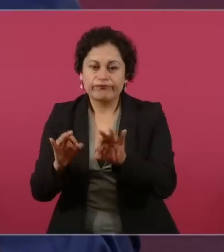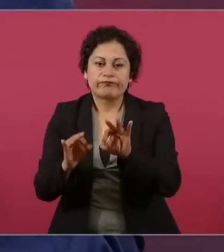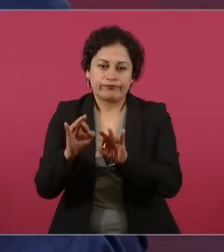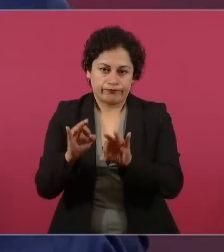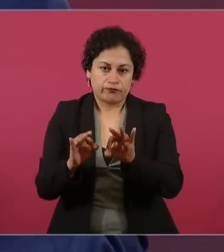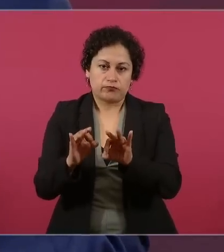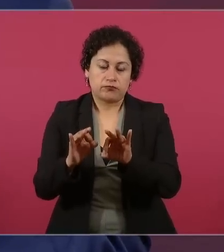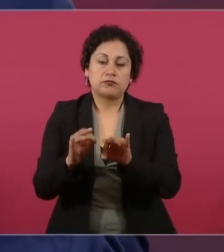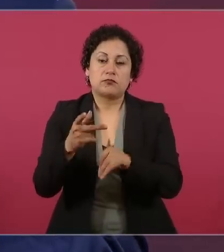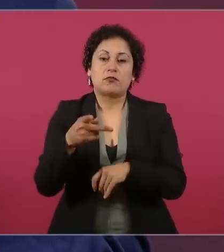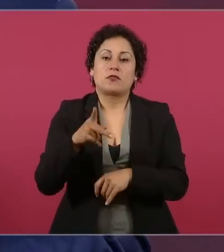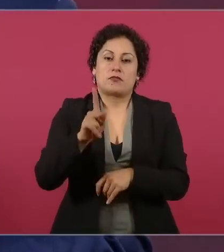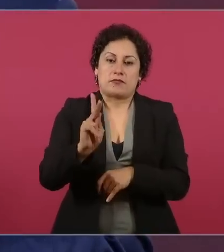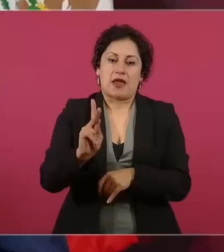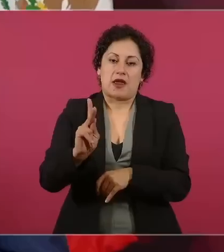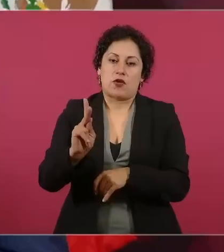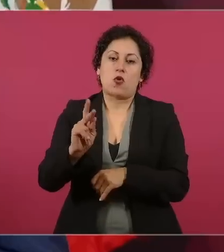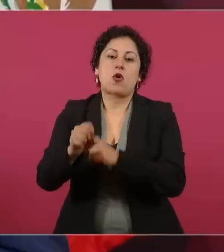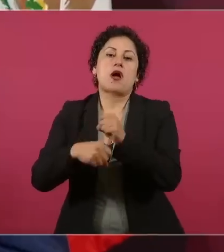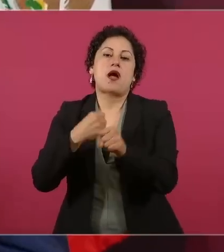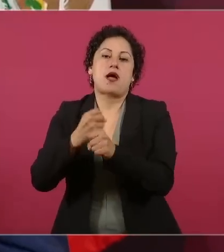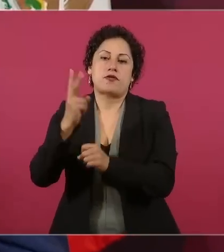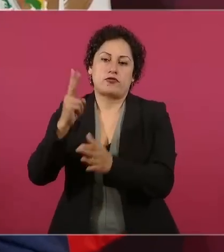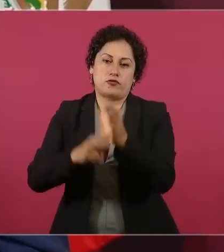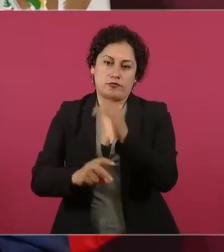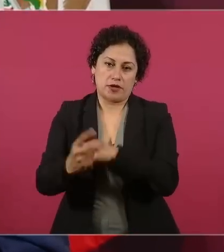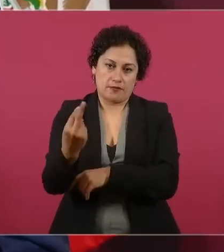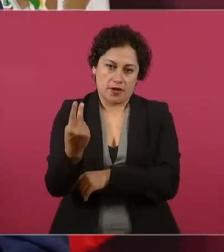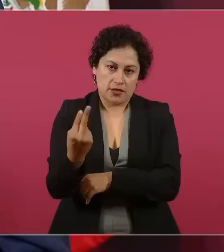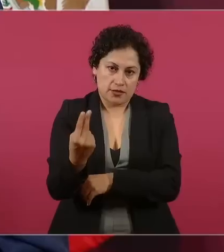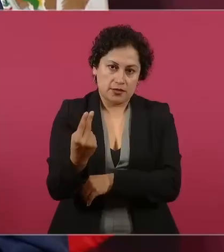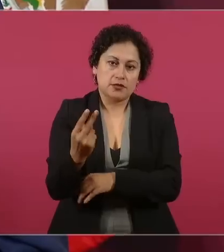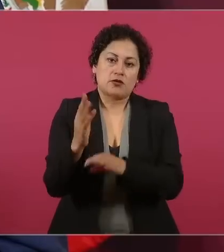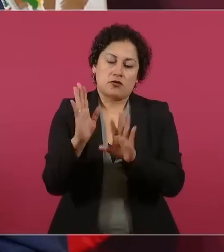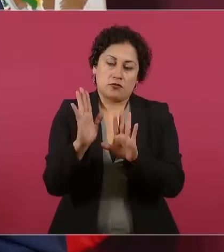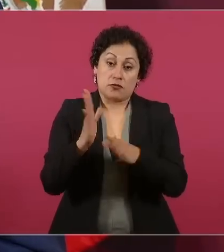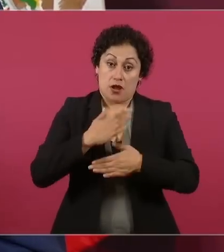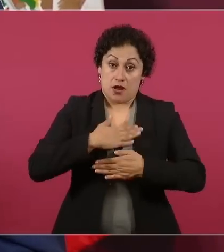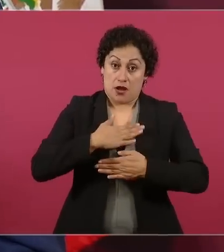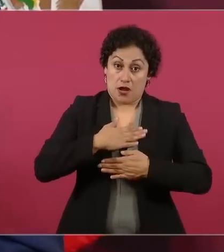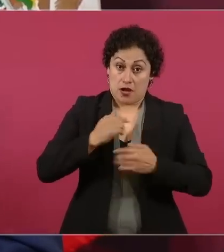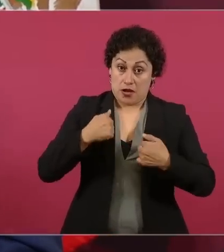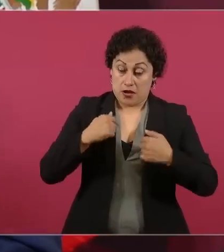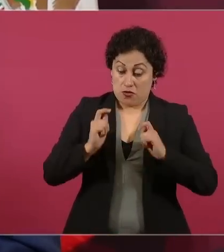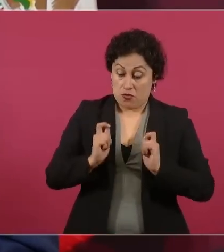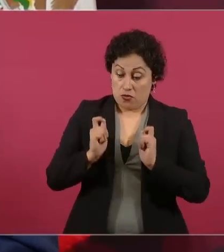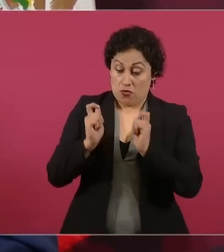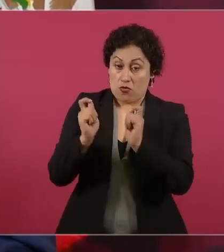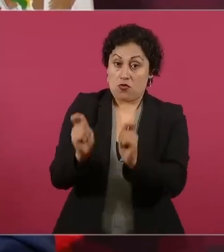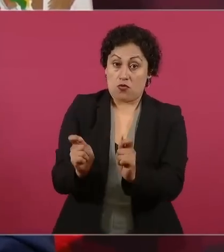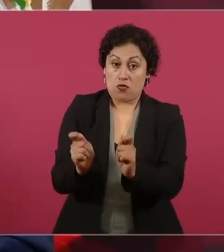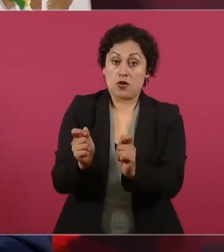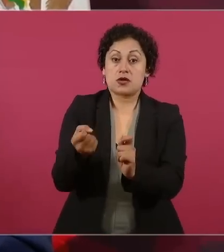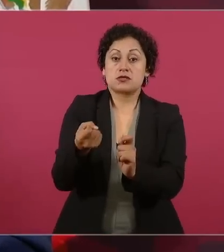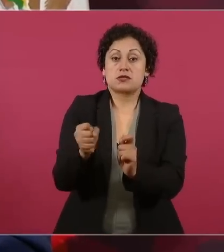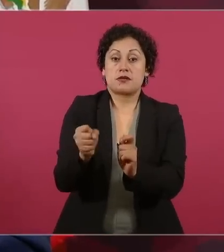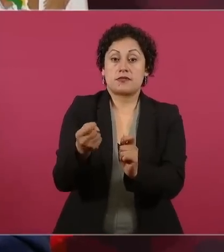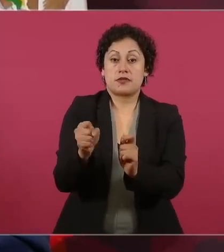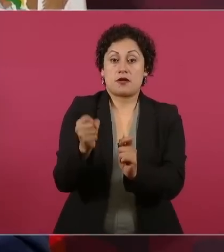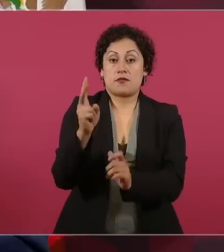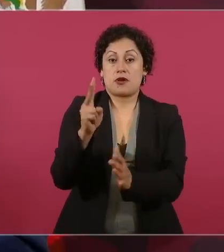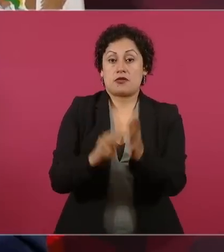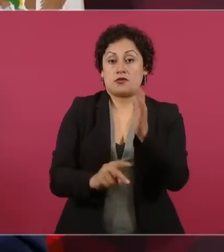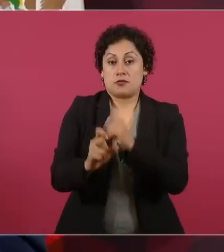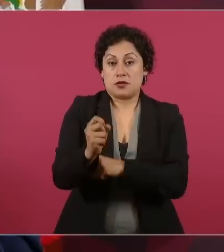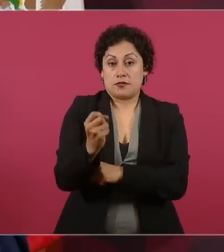en el inicio del 25. Yo entrego en septiembre del